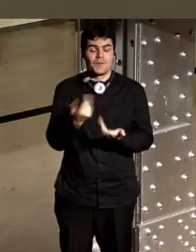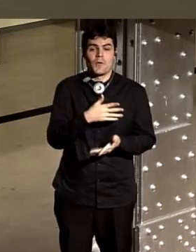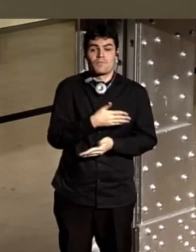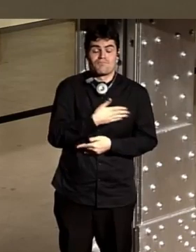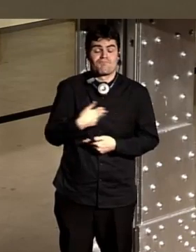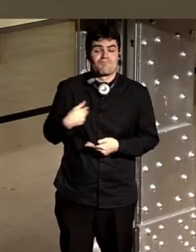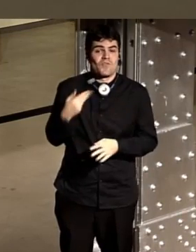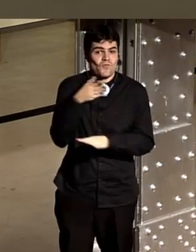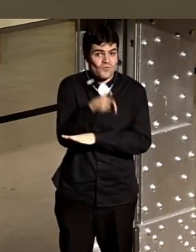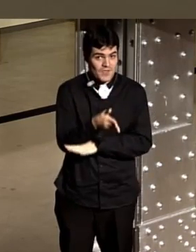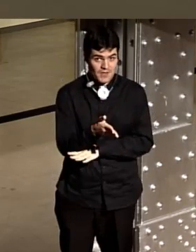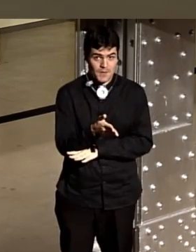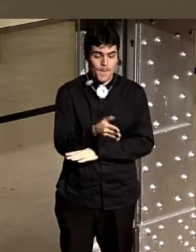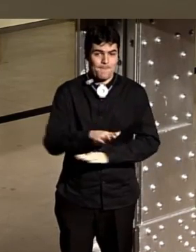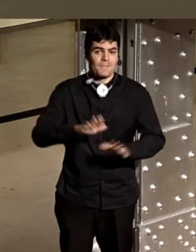pero